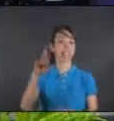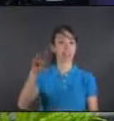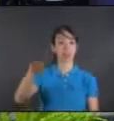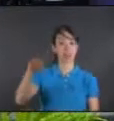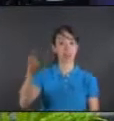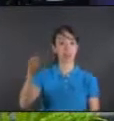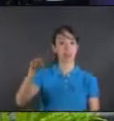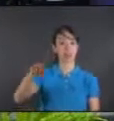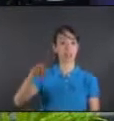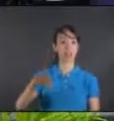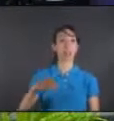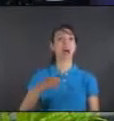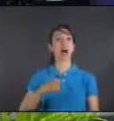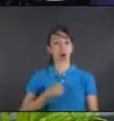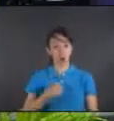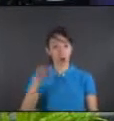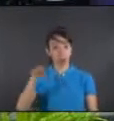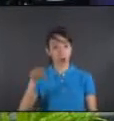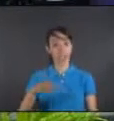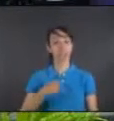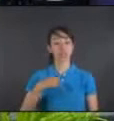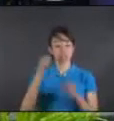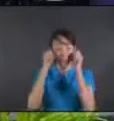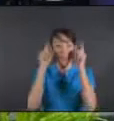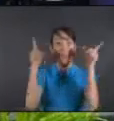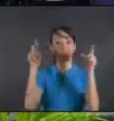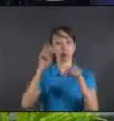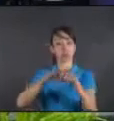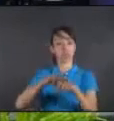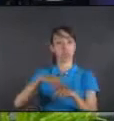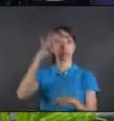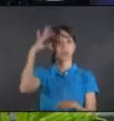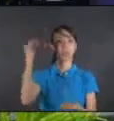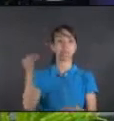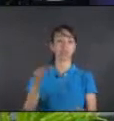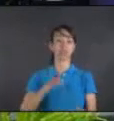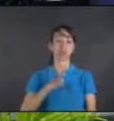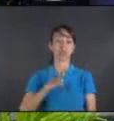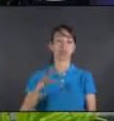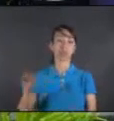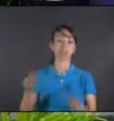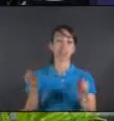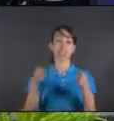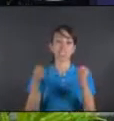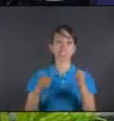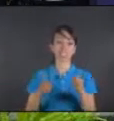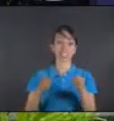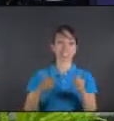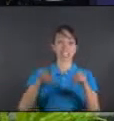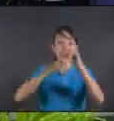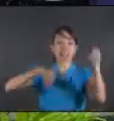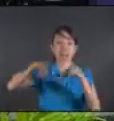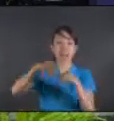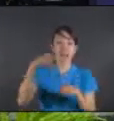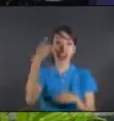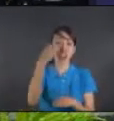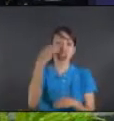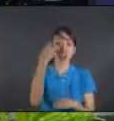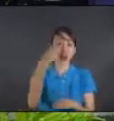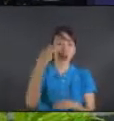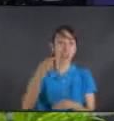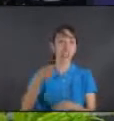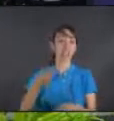usted es el gigante de, no, eso sí lo miro, pero le escribía yo, que no debería estar